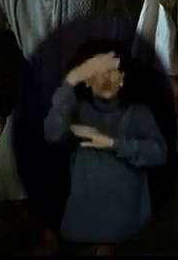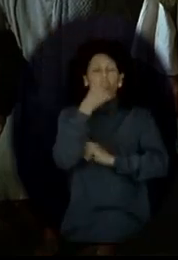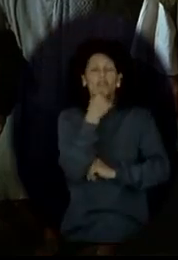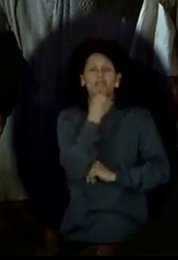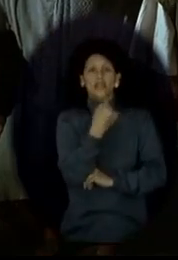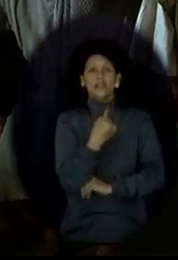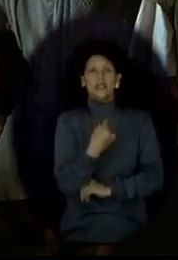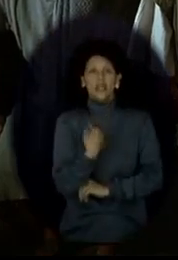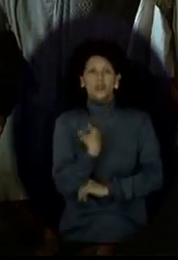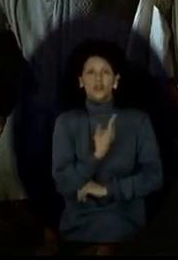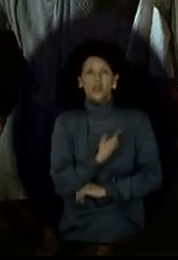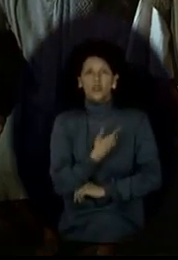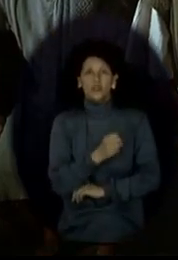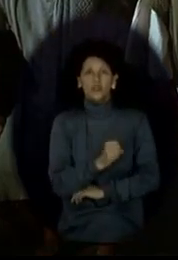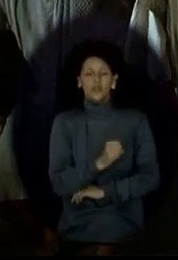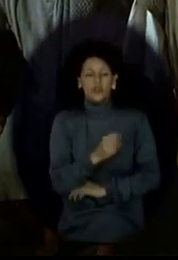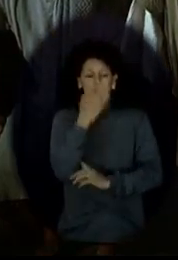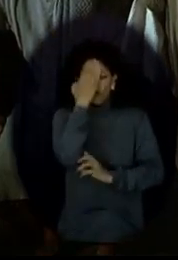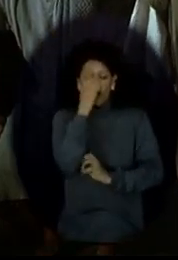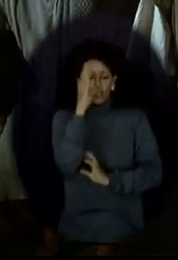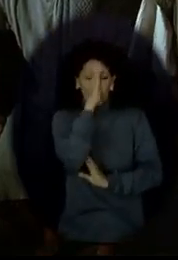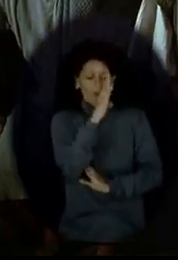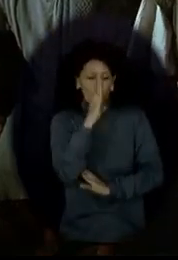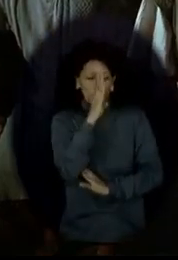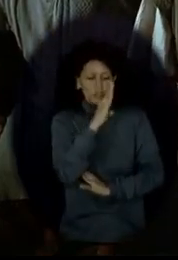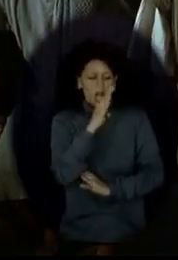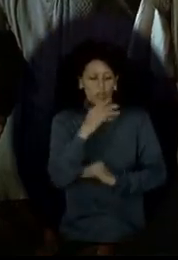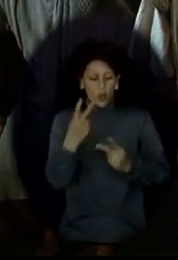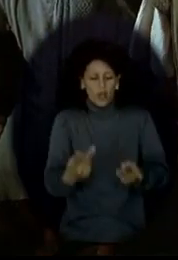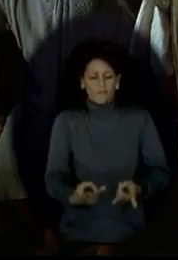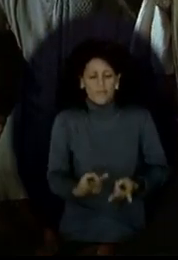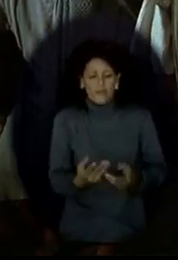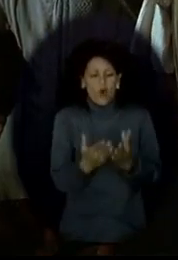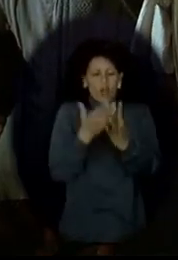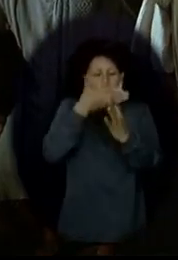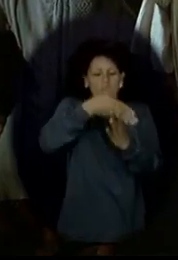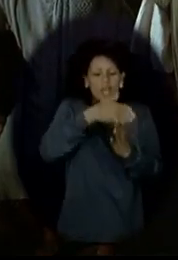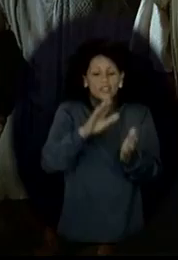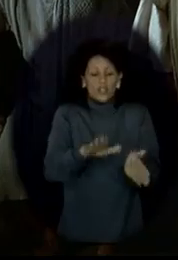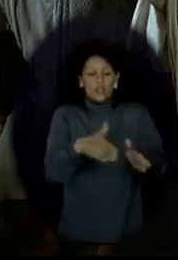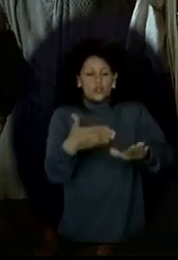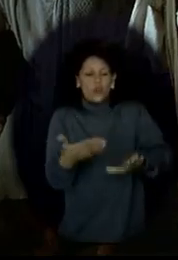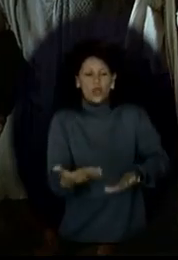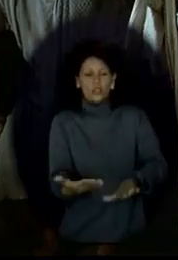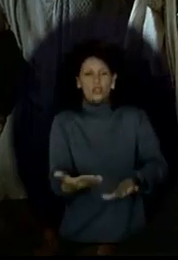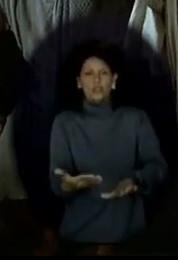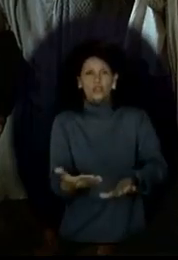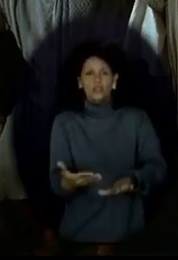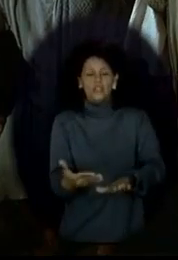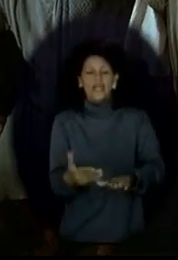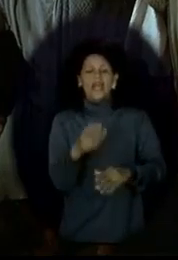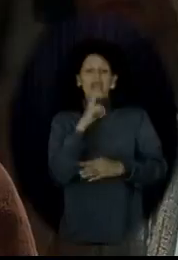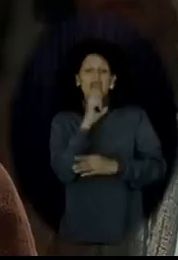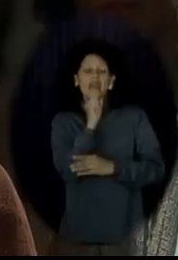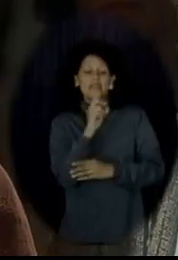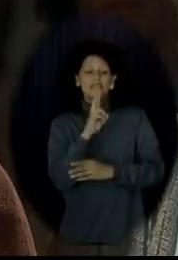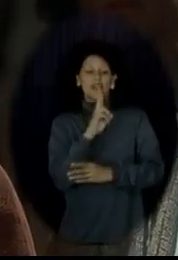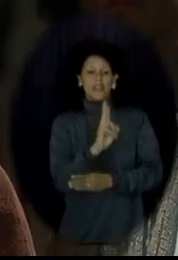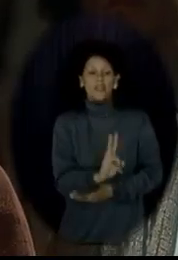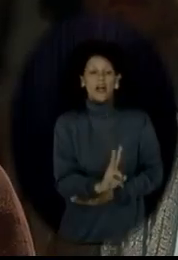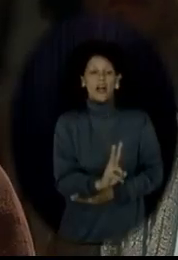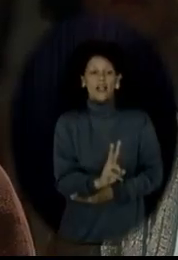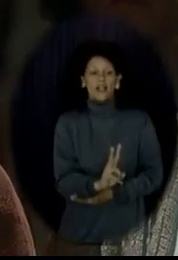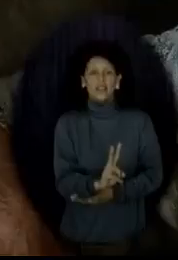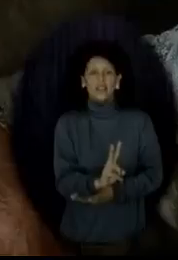sol y dijeron: ¿por qué buscan a los vivos entre los muertos?